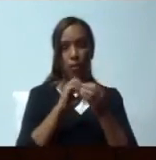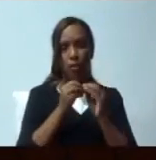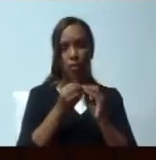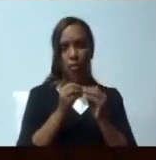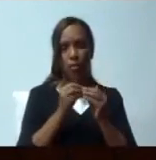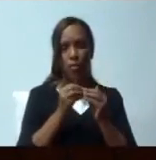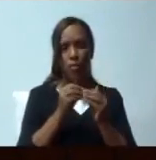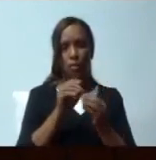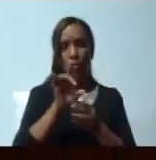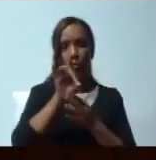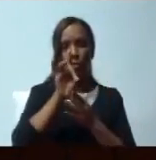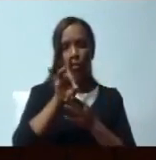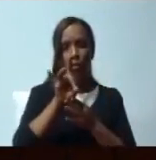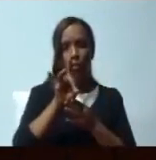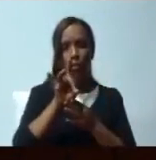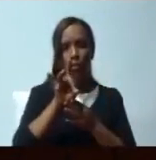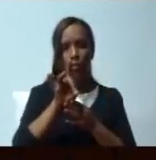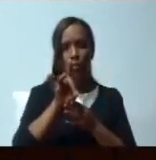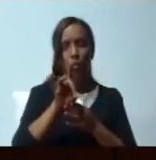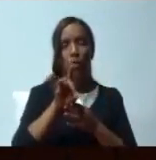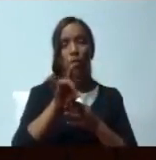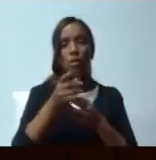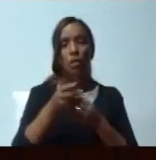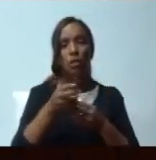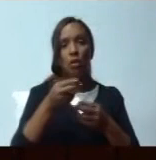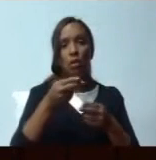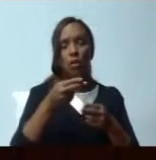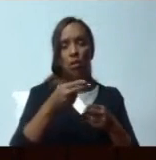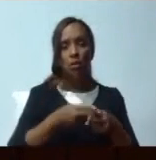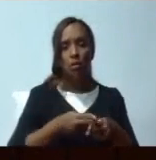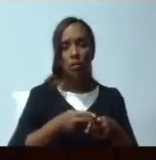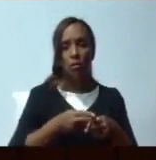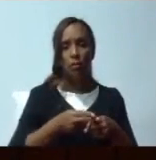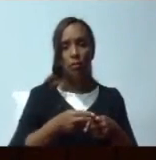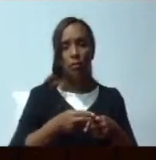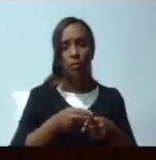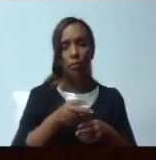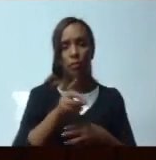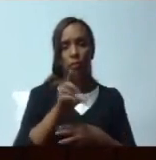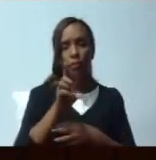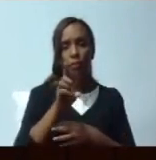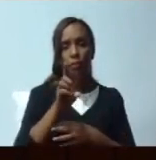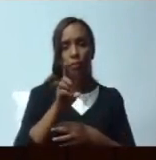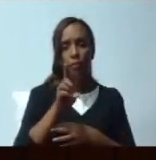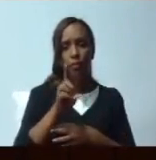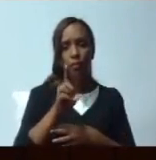los Ángeles Domínguez del dispositivo primero de la resolución número